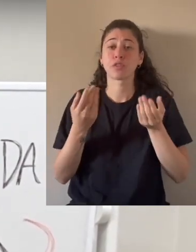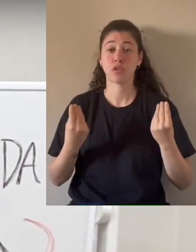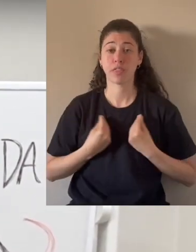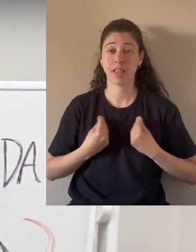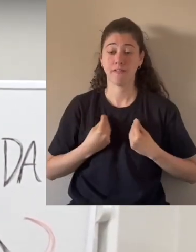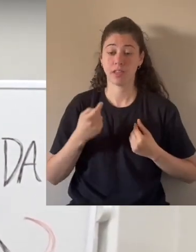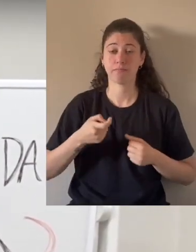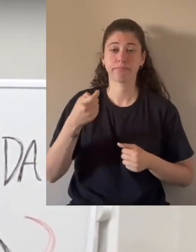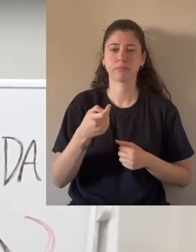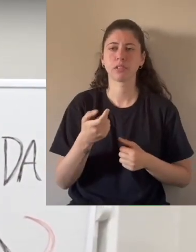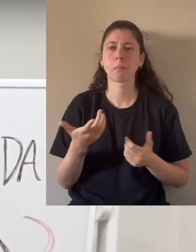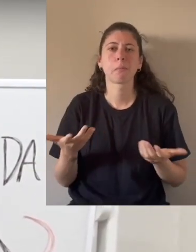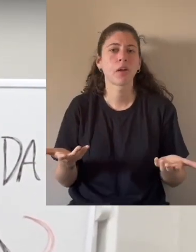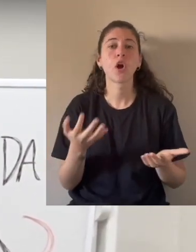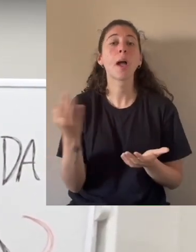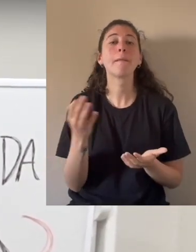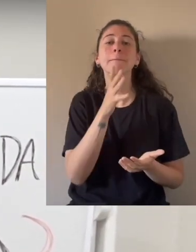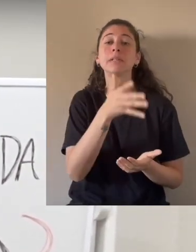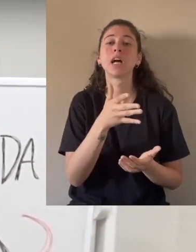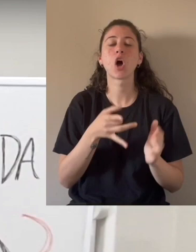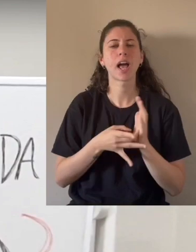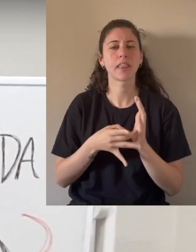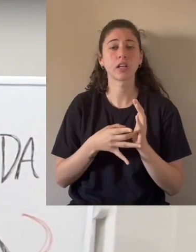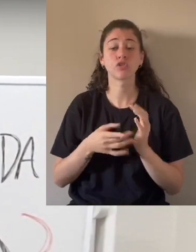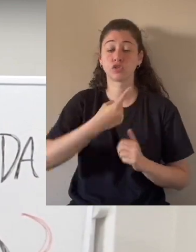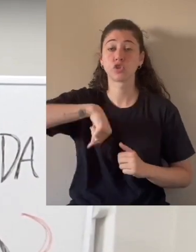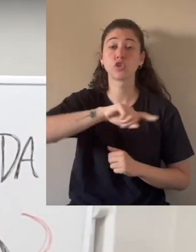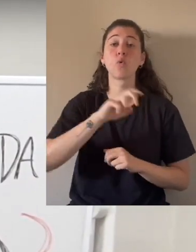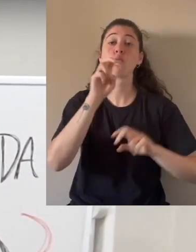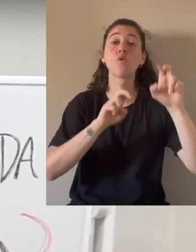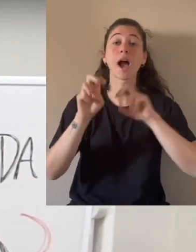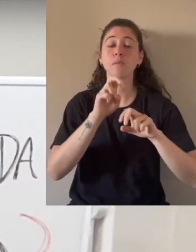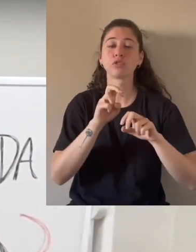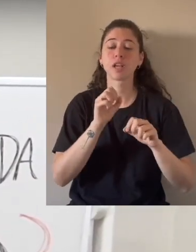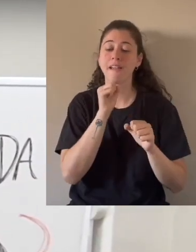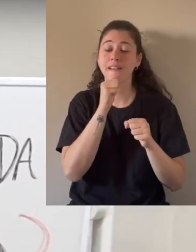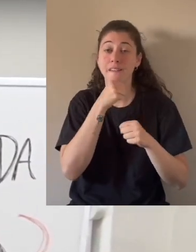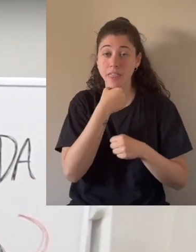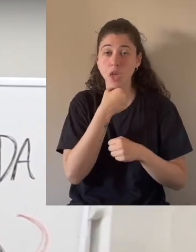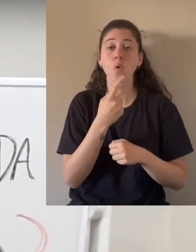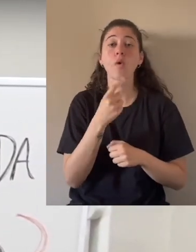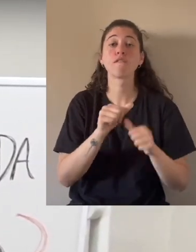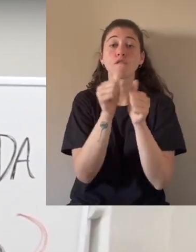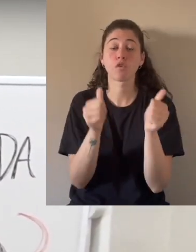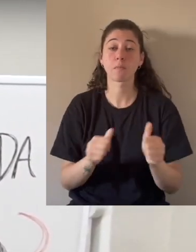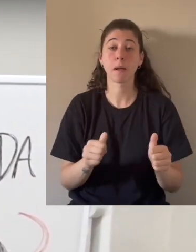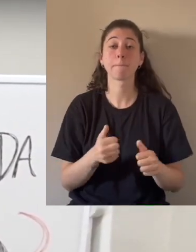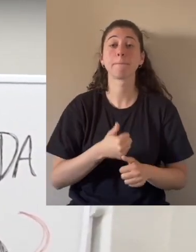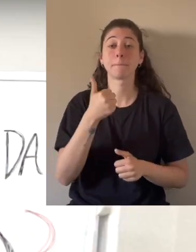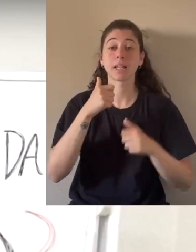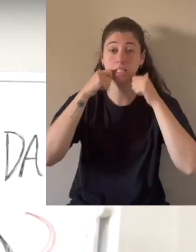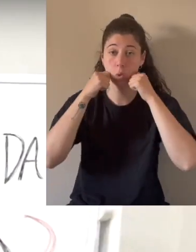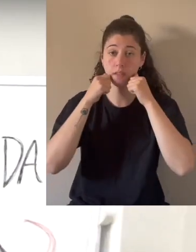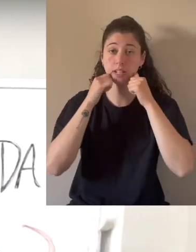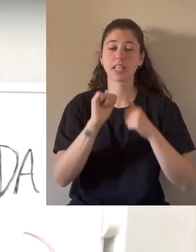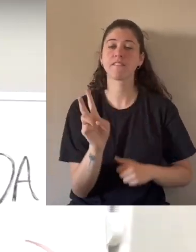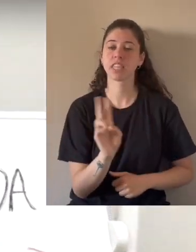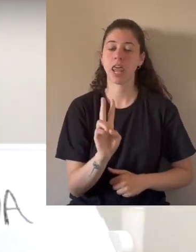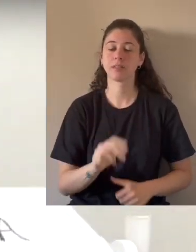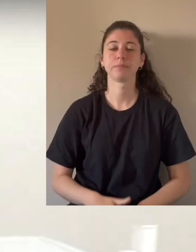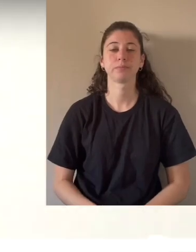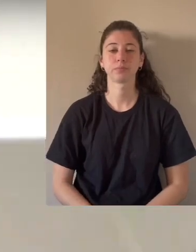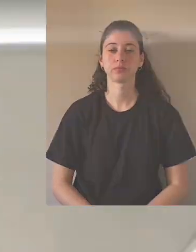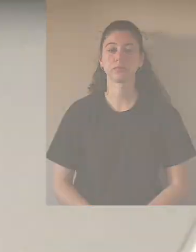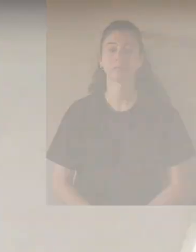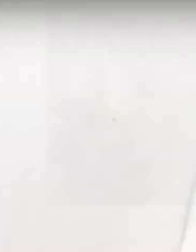de vida. ¿Pero qué pasa con la calidad? Nosotros buscamos envejecer con una mayor vitalidad y de forma más saludable.